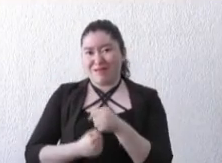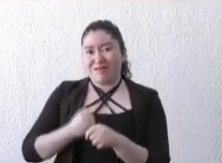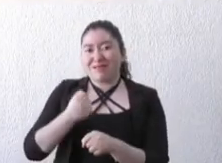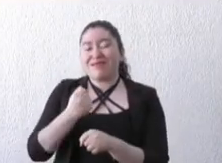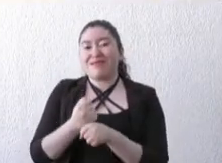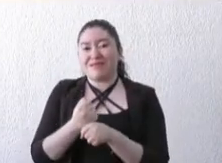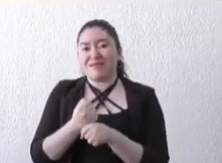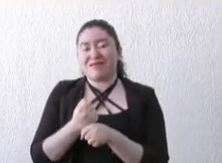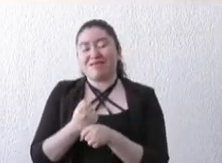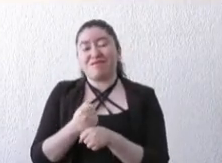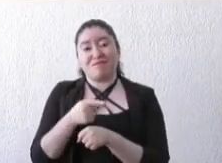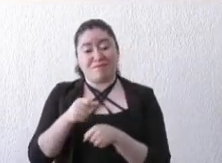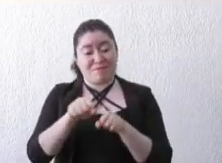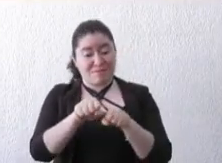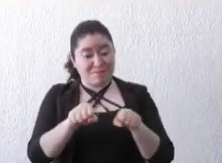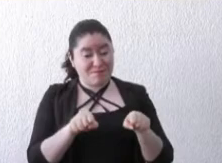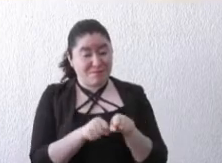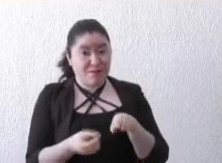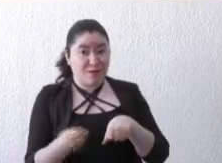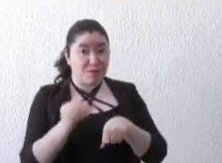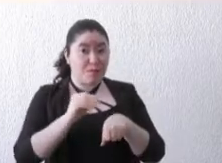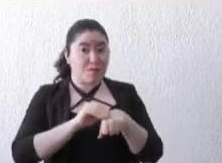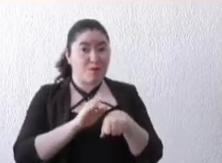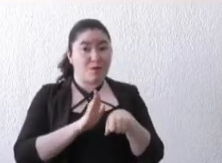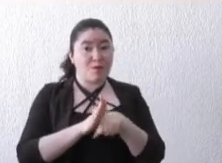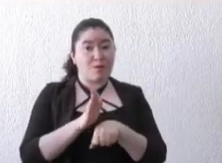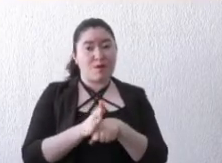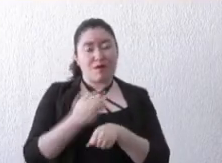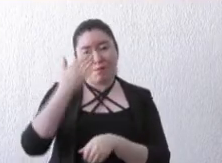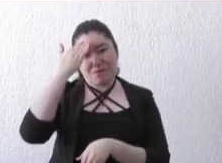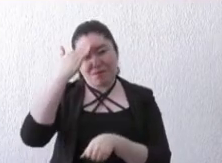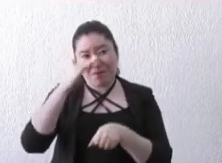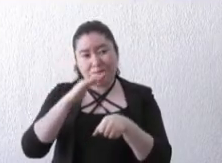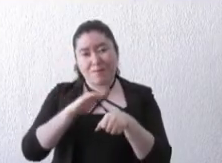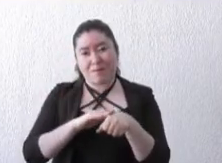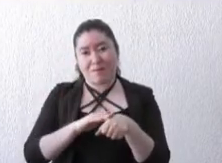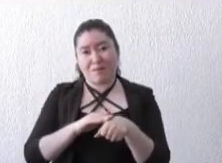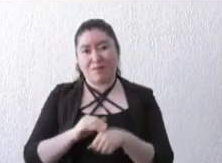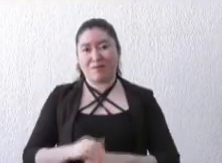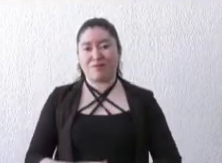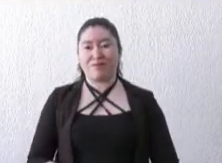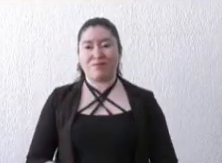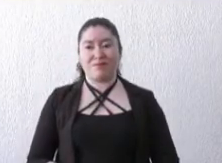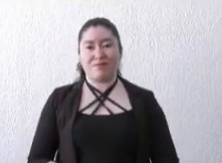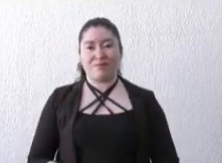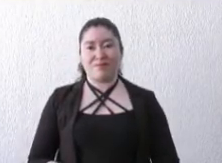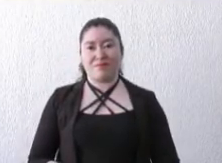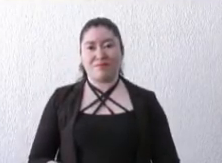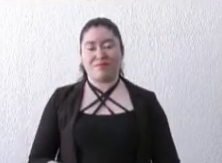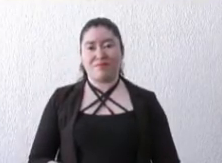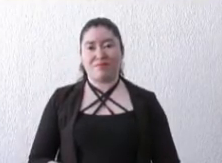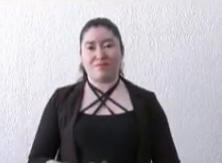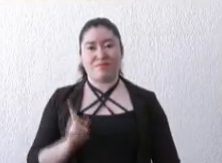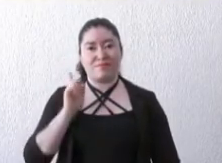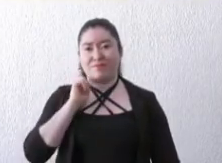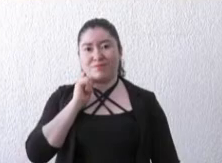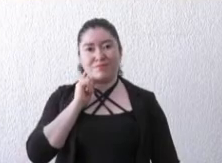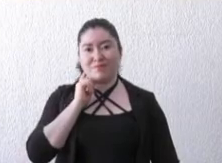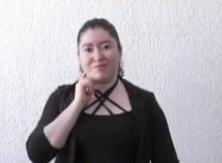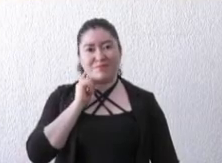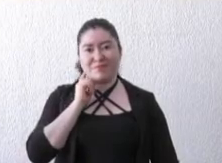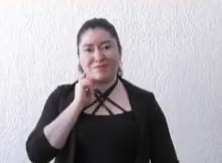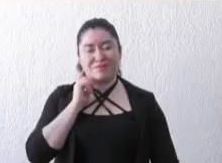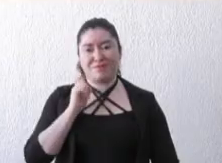coloquemos en esta sala el memorial del 71, que estará durante 6 meses. Y